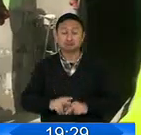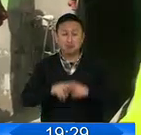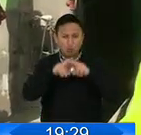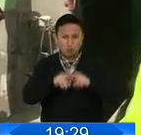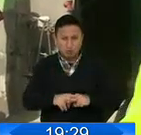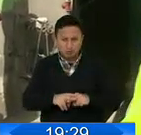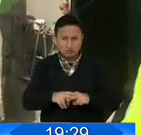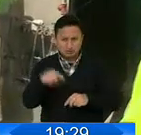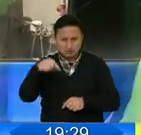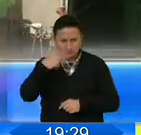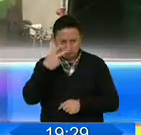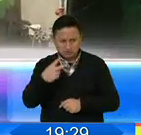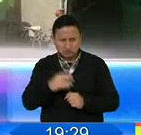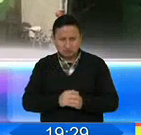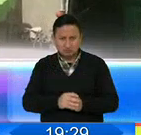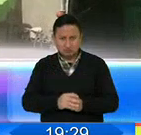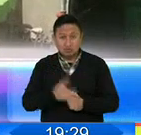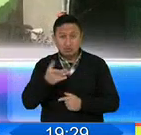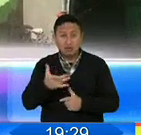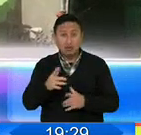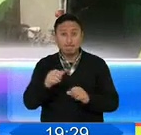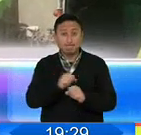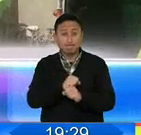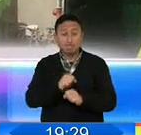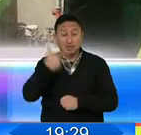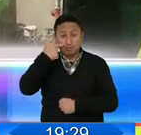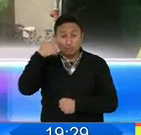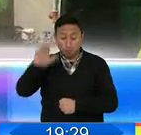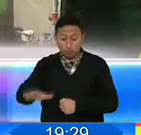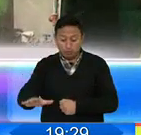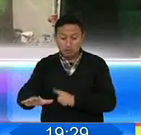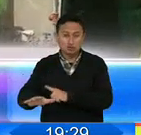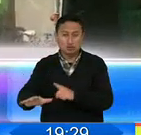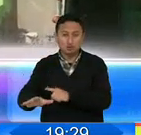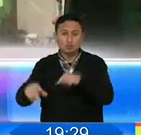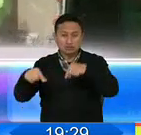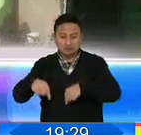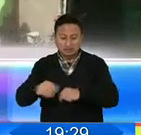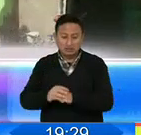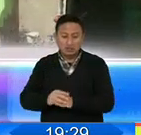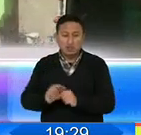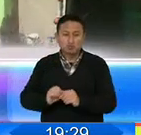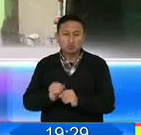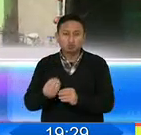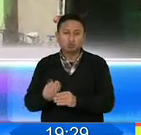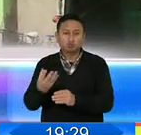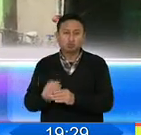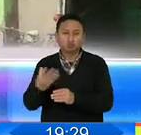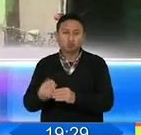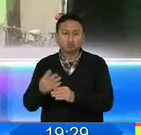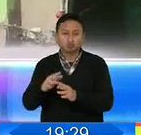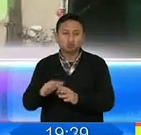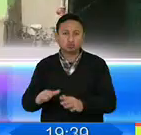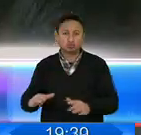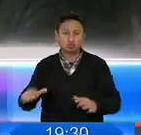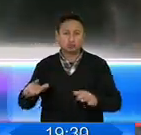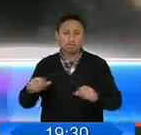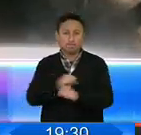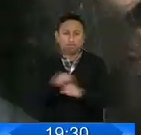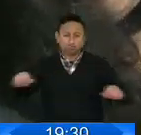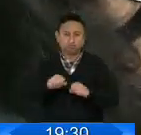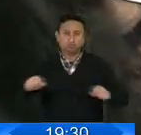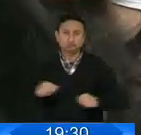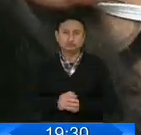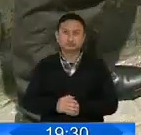de una explosión, no del cilindro de gas, pero sí como de una fuga de gas que había existido aquí en el sector. El siniestro